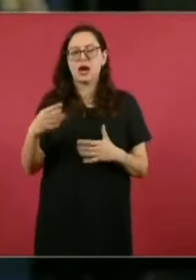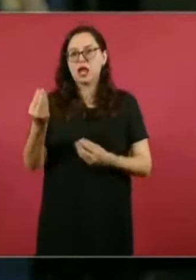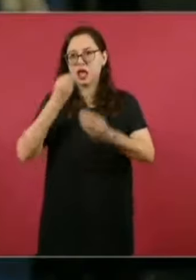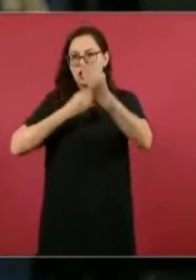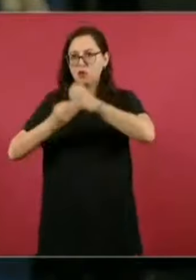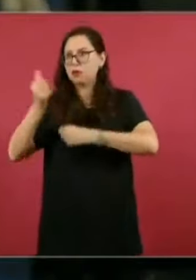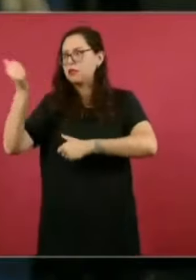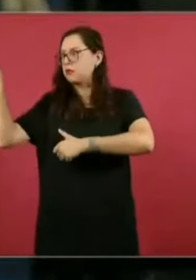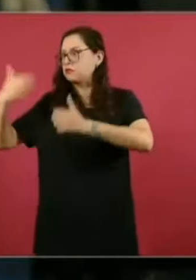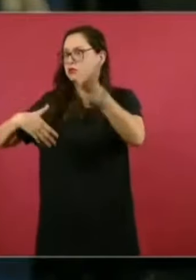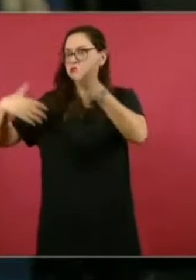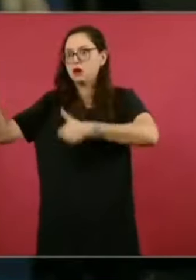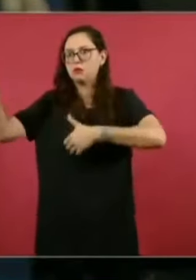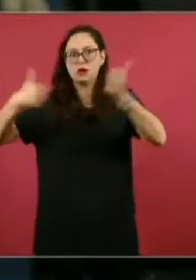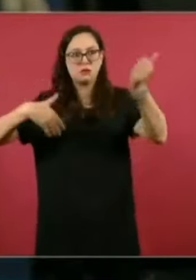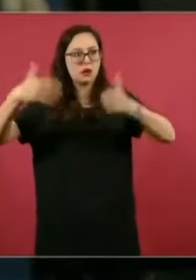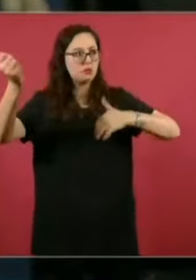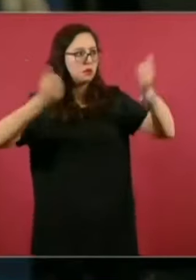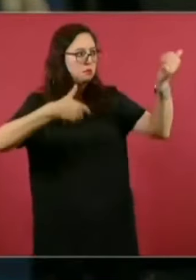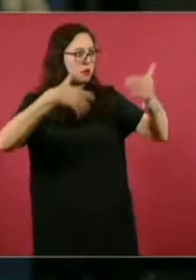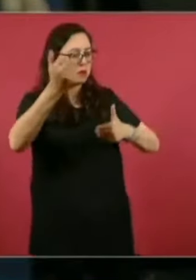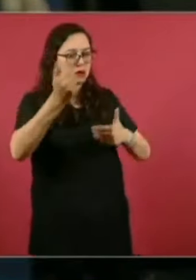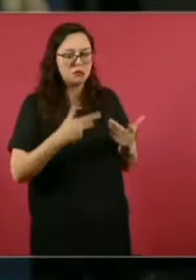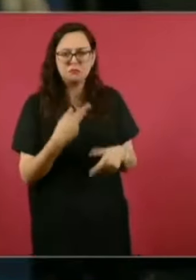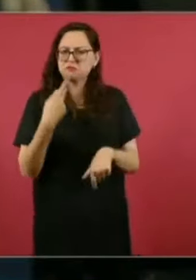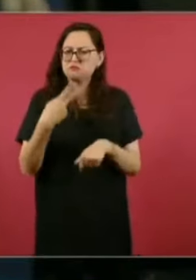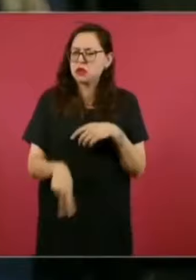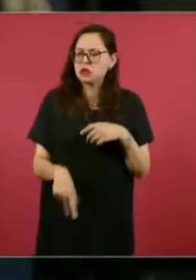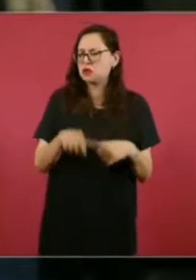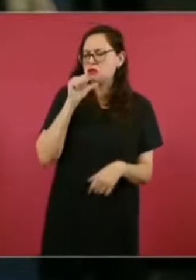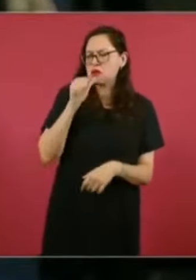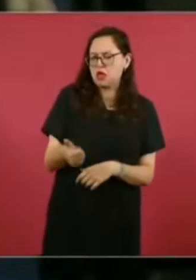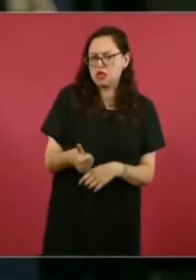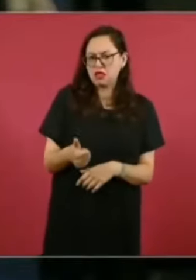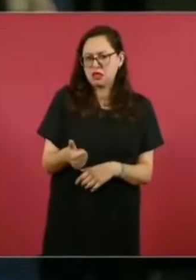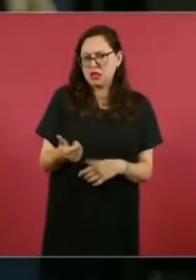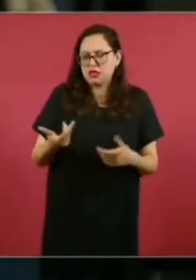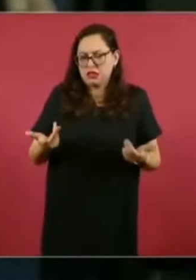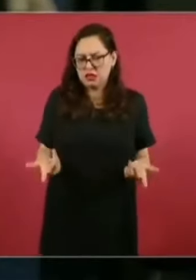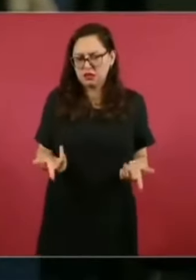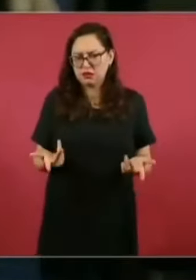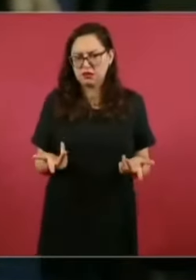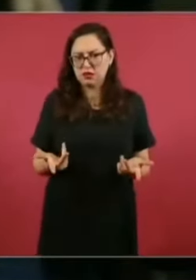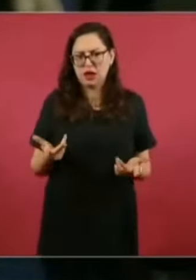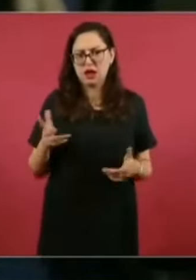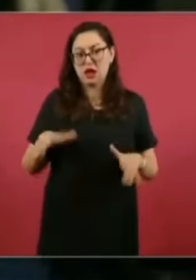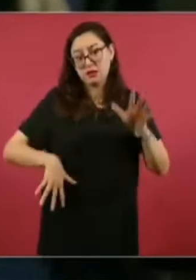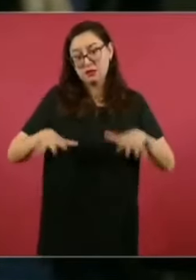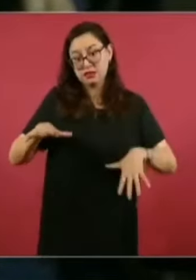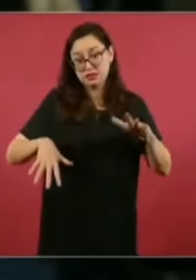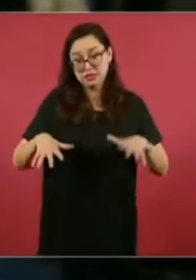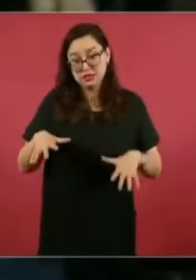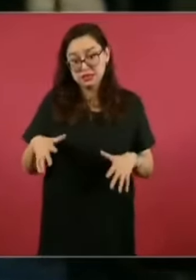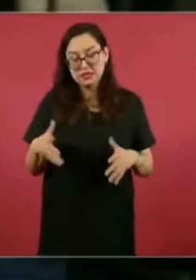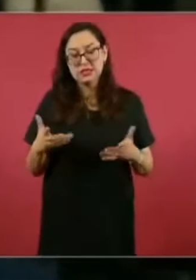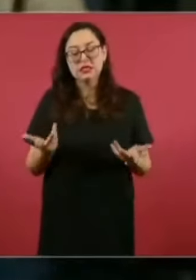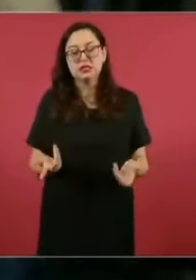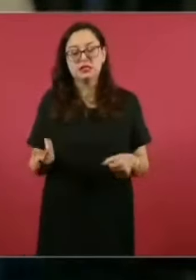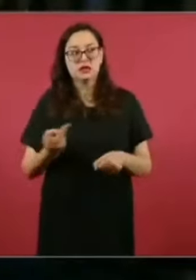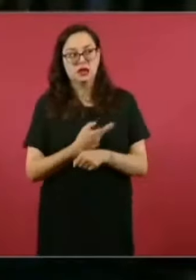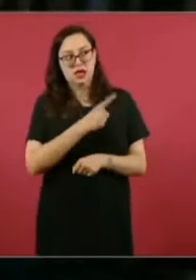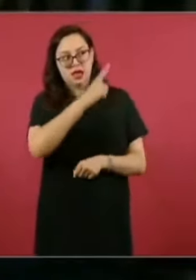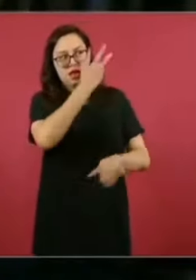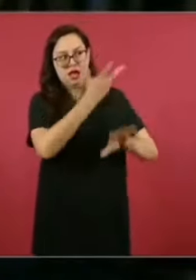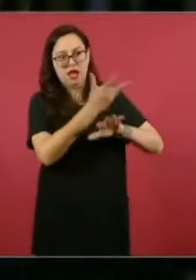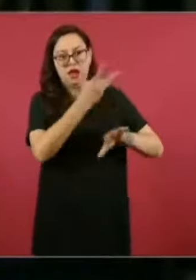solo de uno. No es un riesgo, y dado que hay malos consejos desde el gobierno